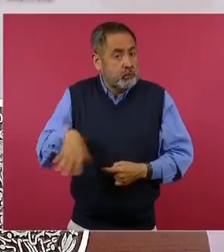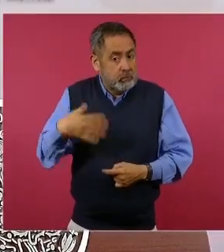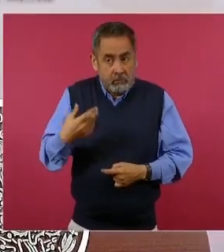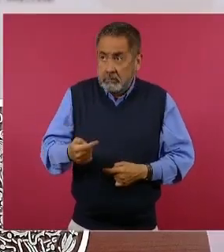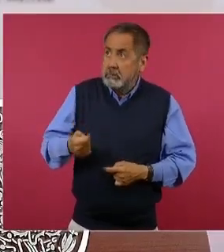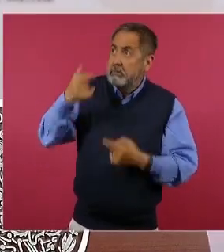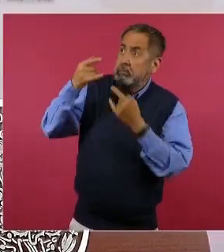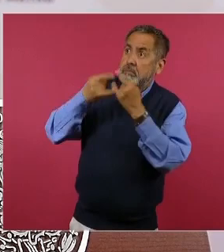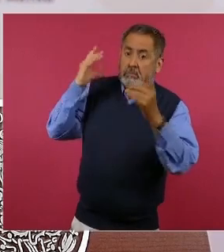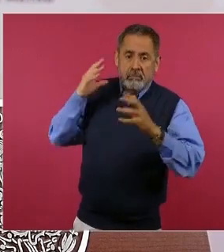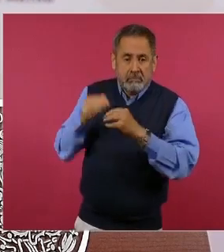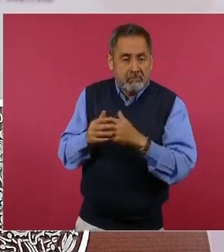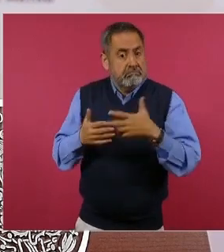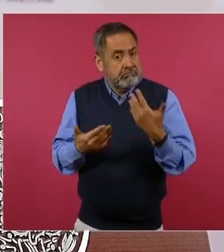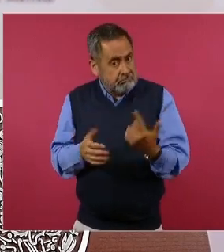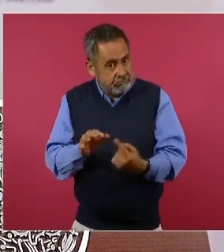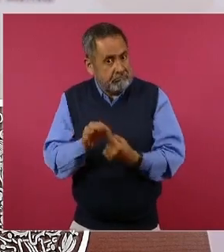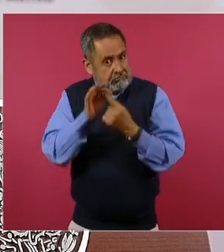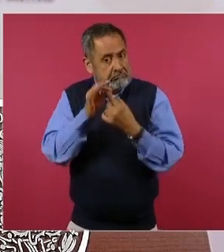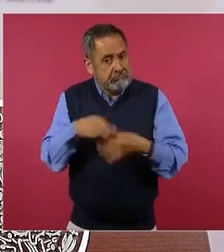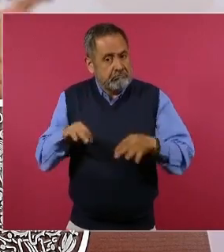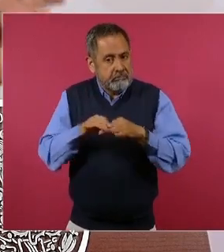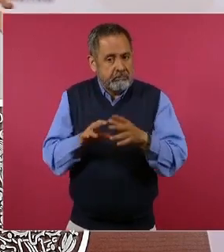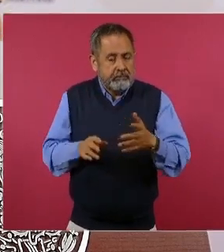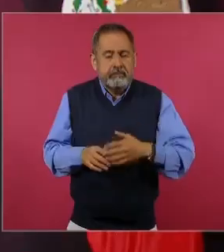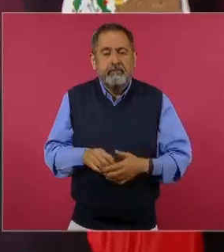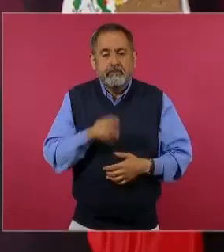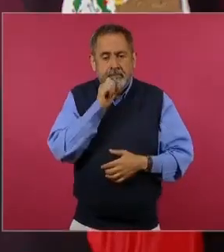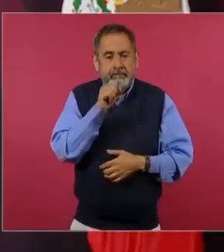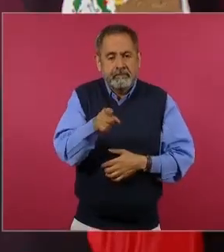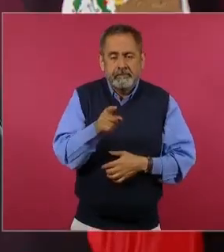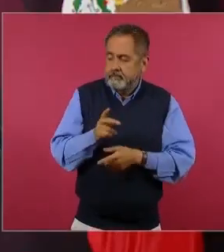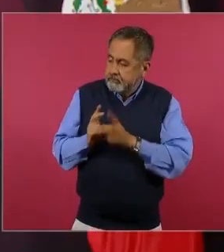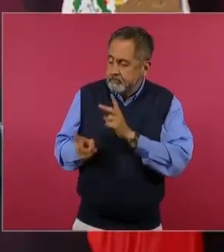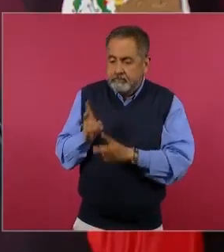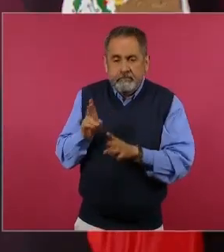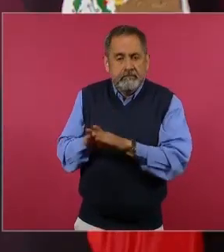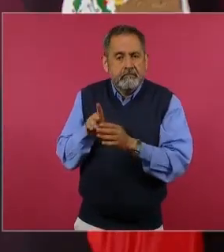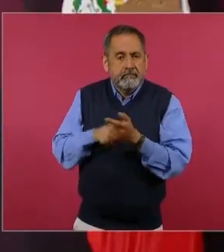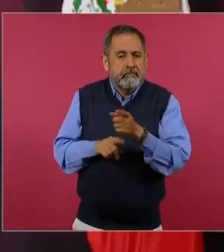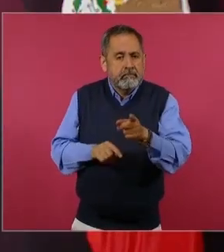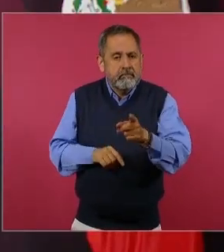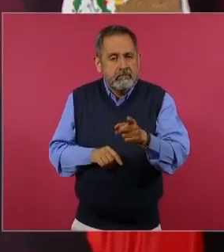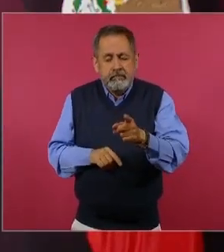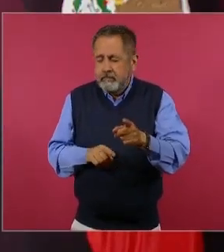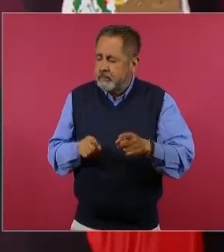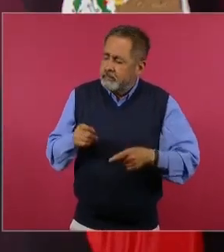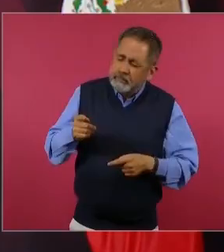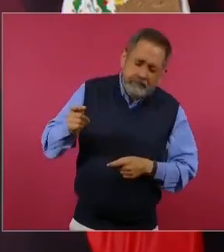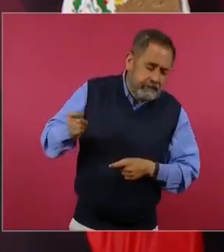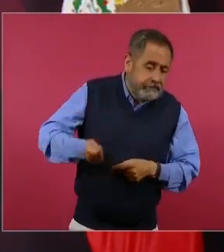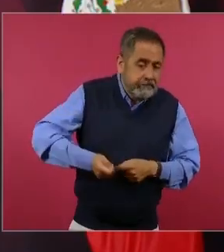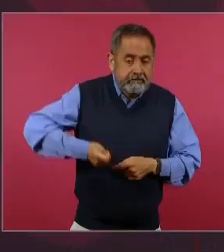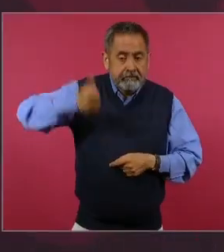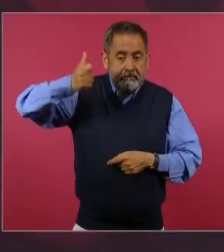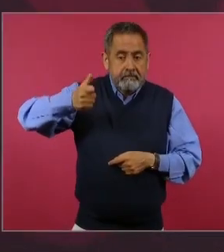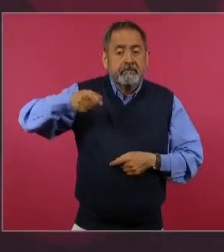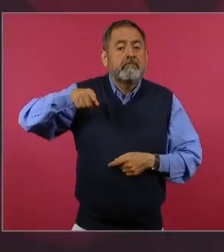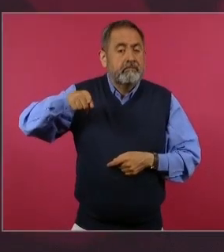histórico, ¿qué es eso? Otra cosa. Hablábamos de cómo por primera vez